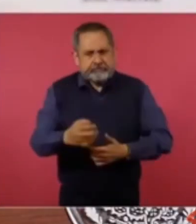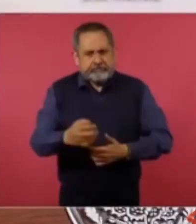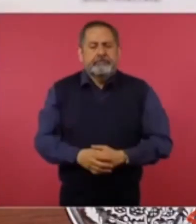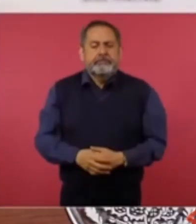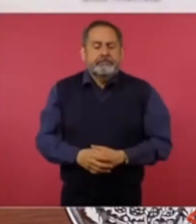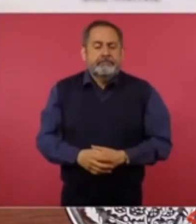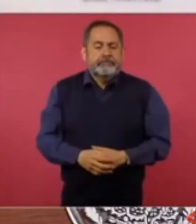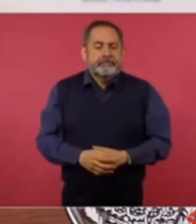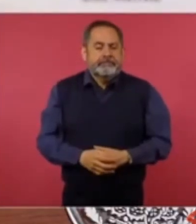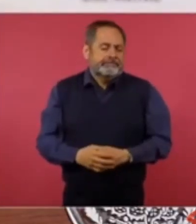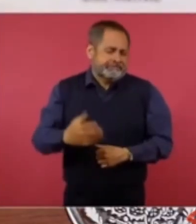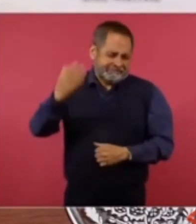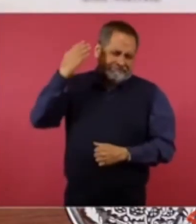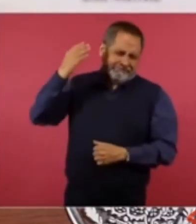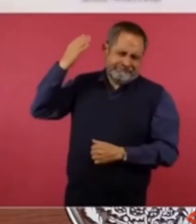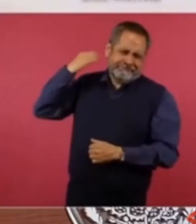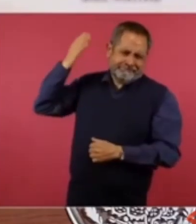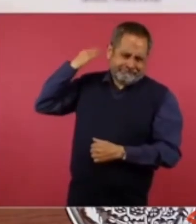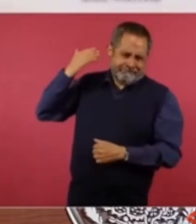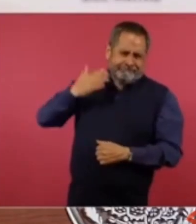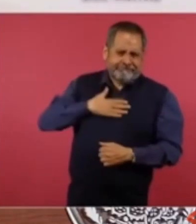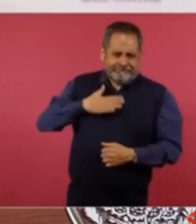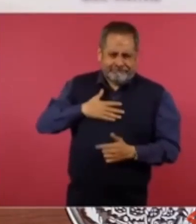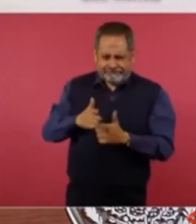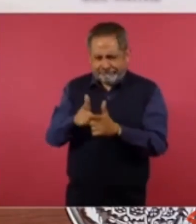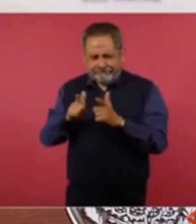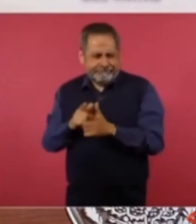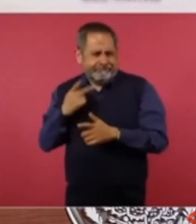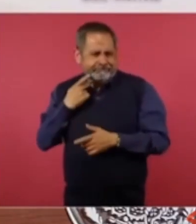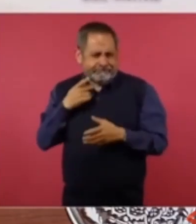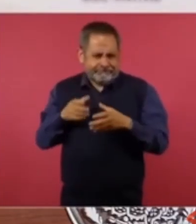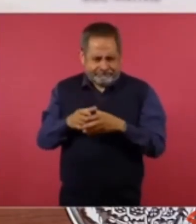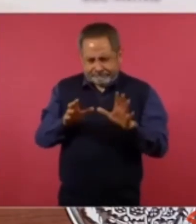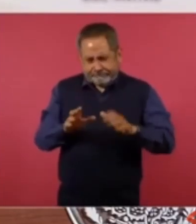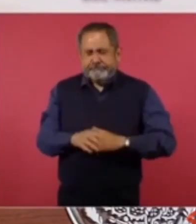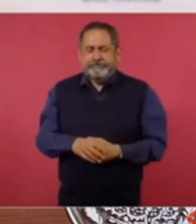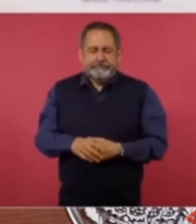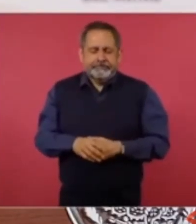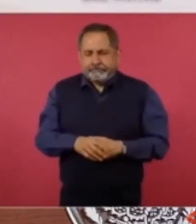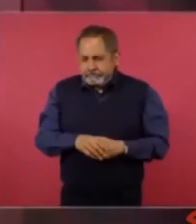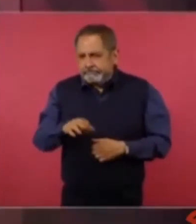a elegir en un partido, le llaman los